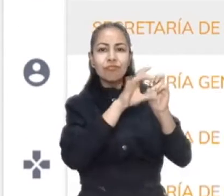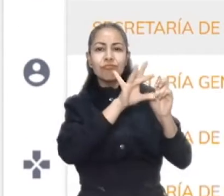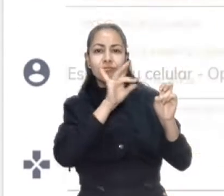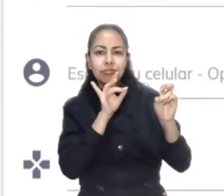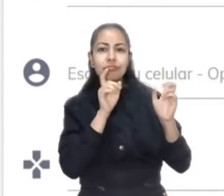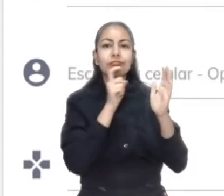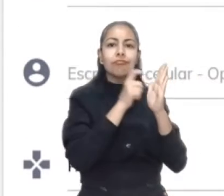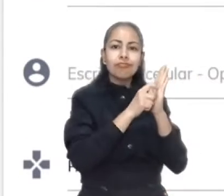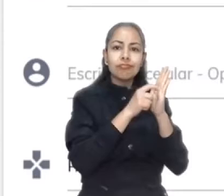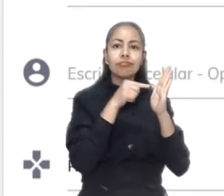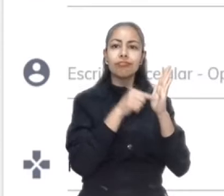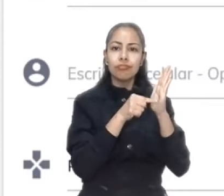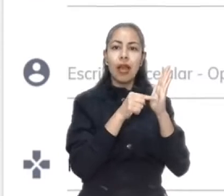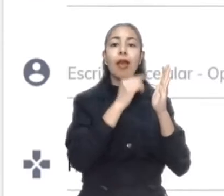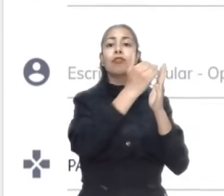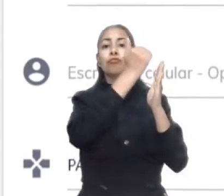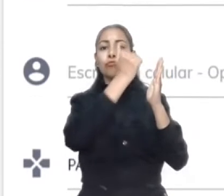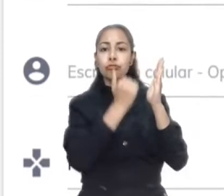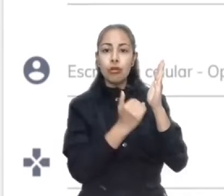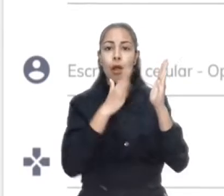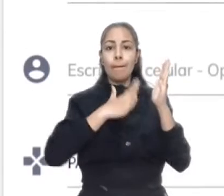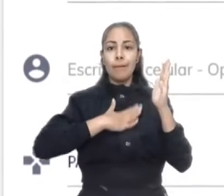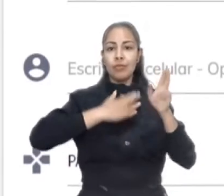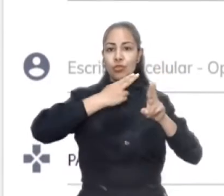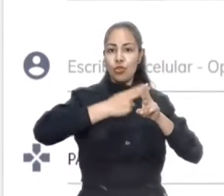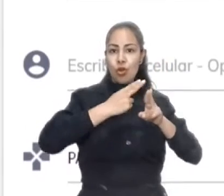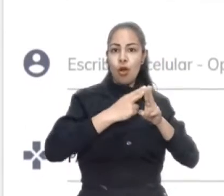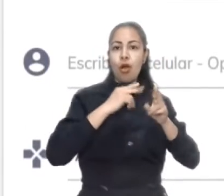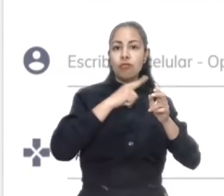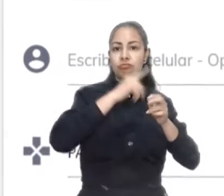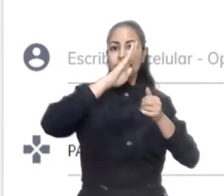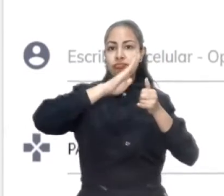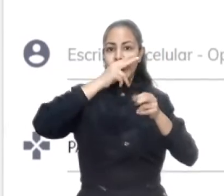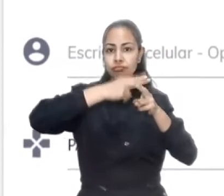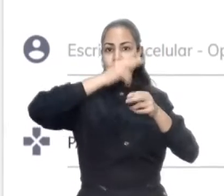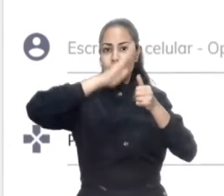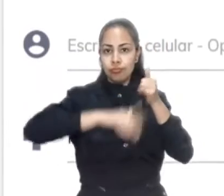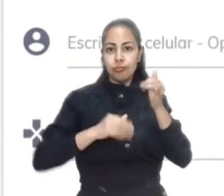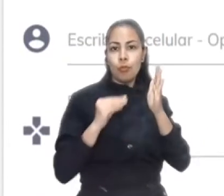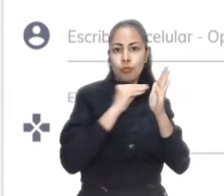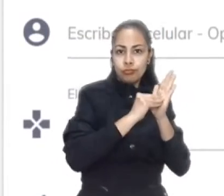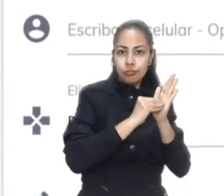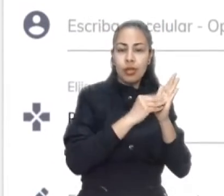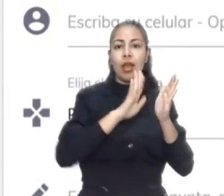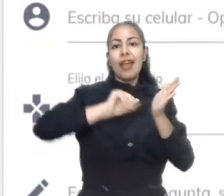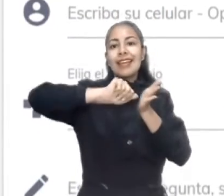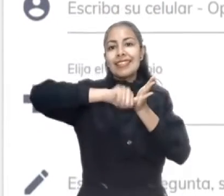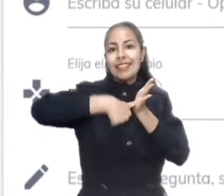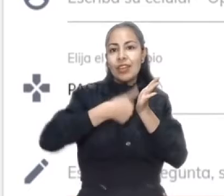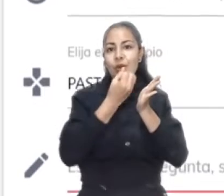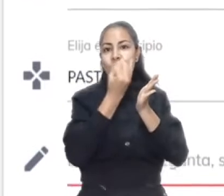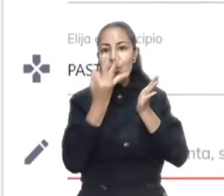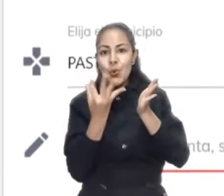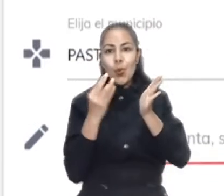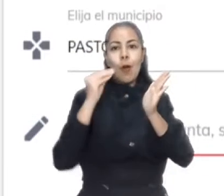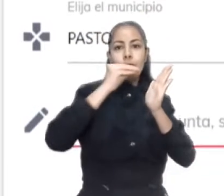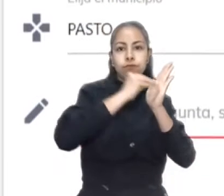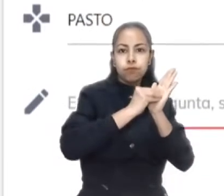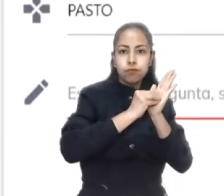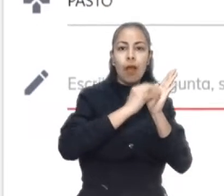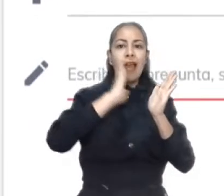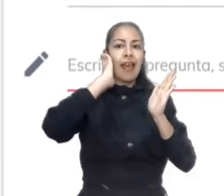del cual quiere preguntar. Enseguida, escriba su nombre y apellido, su número de